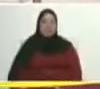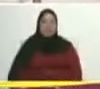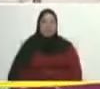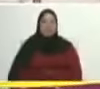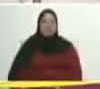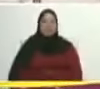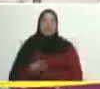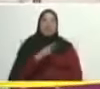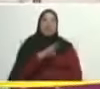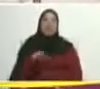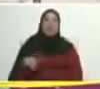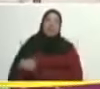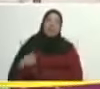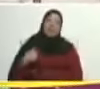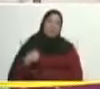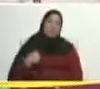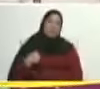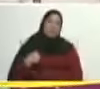Nosotros, para